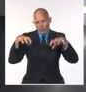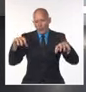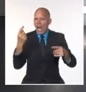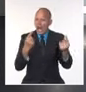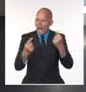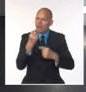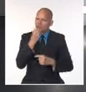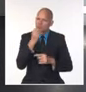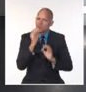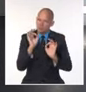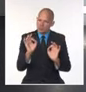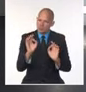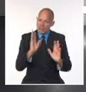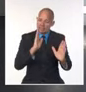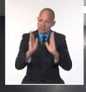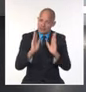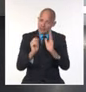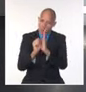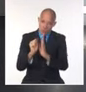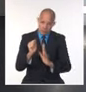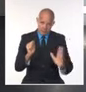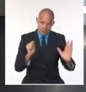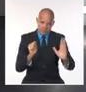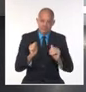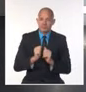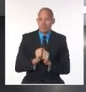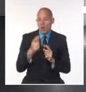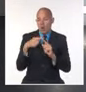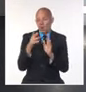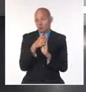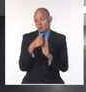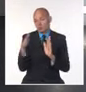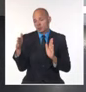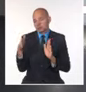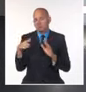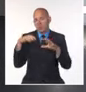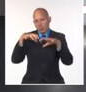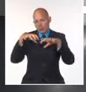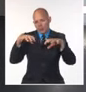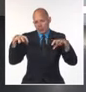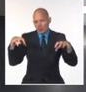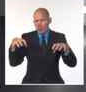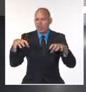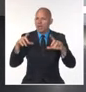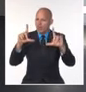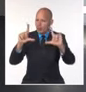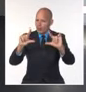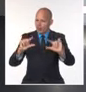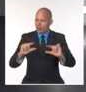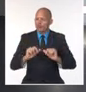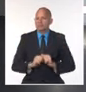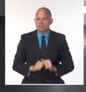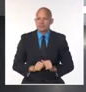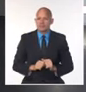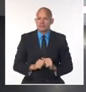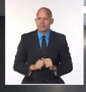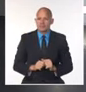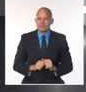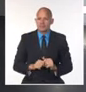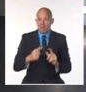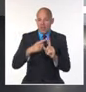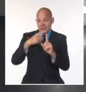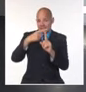en el centro y el Oriente del país en el resto del periodo las lluvias comenzarán a disminuir nuevamente y las temperaturas